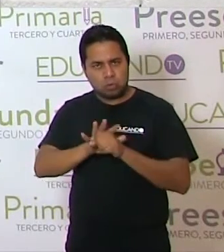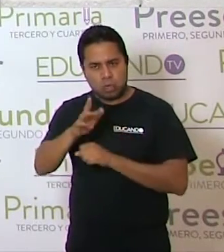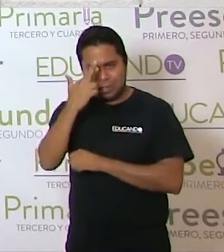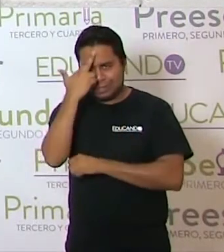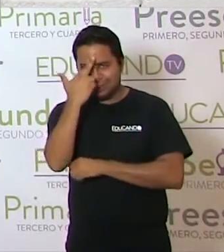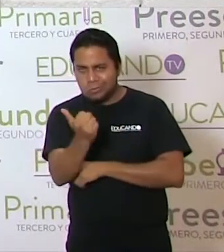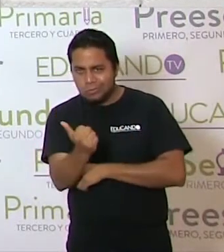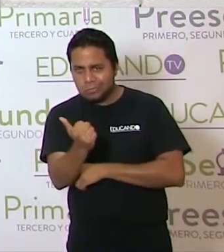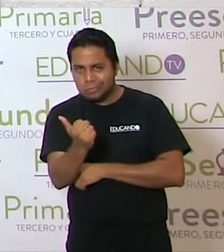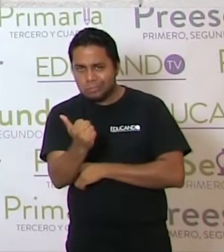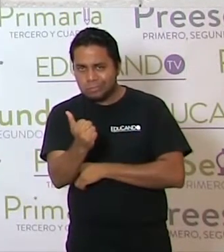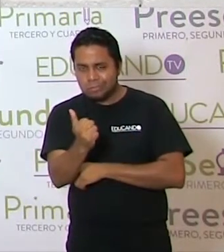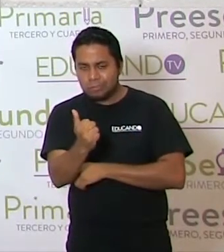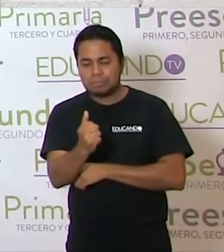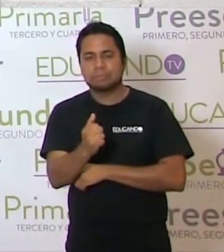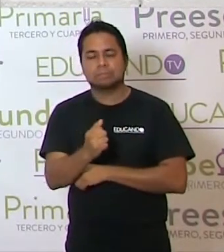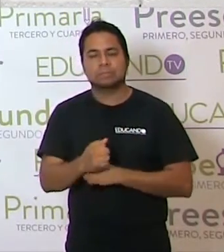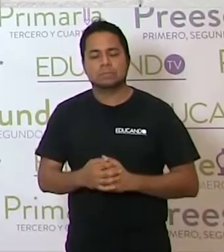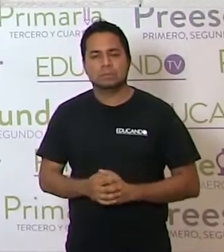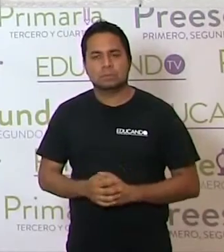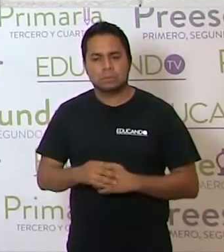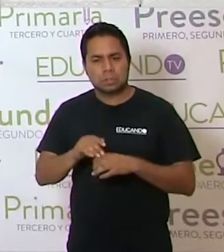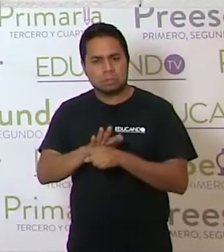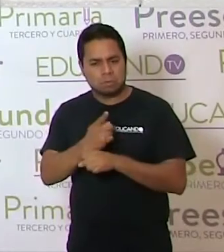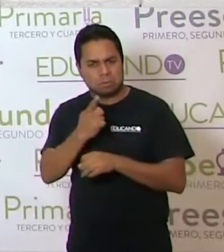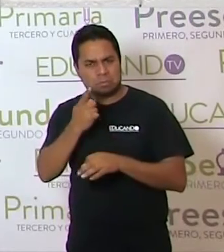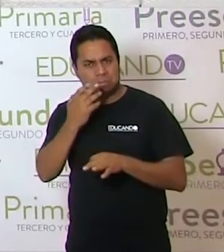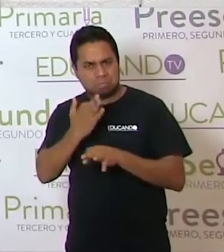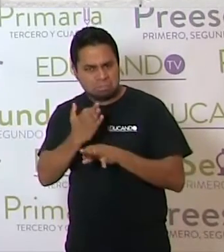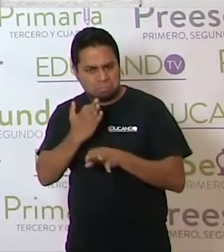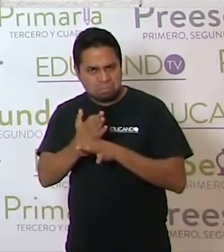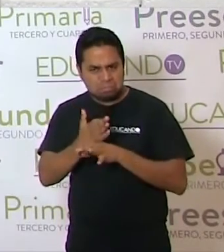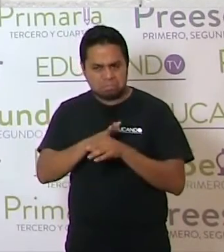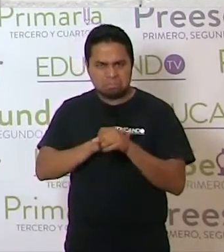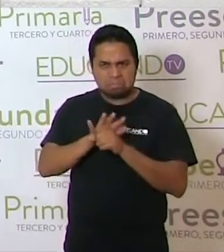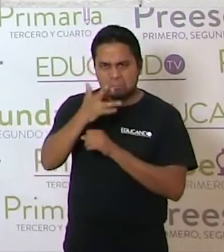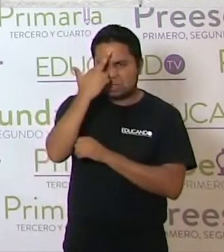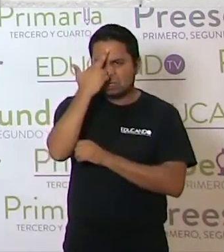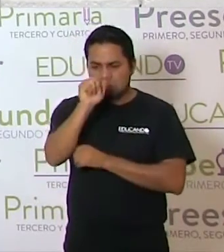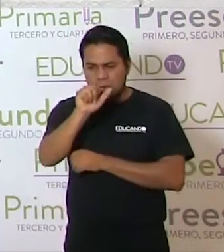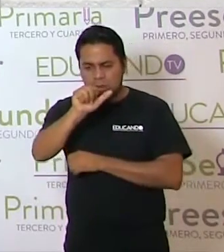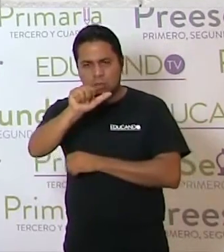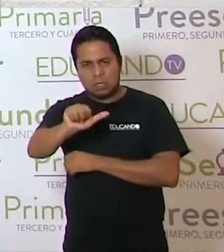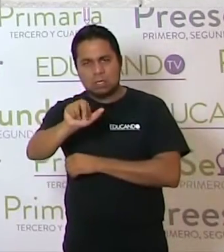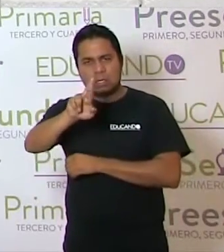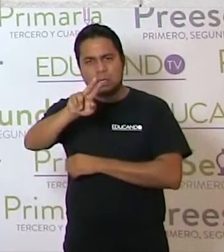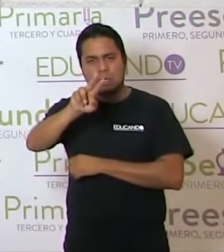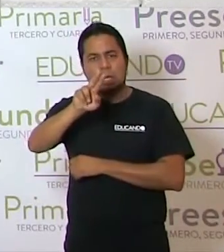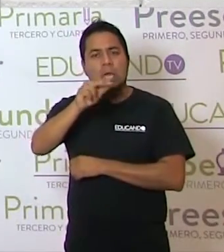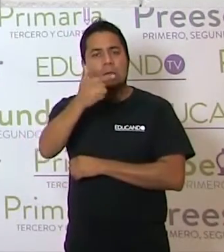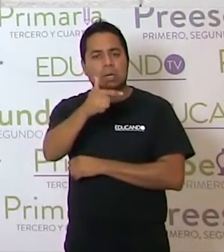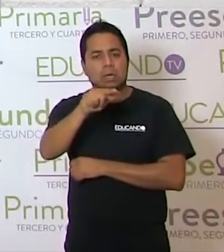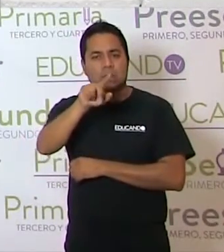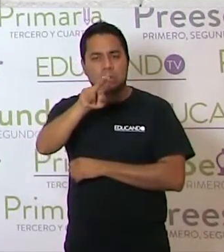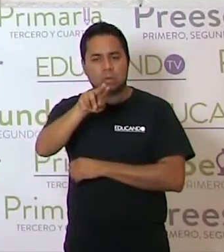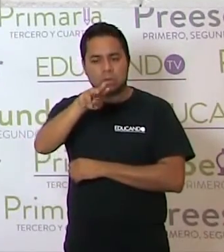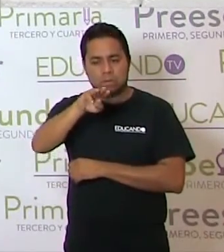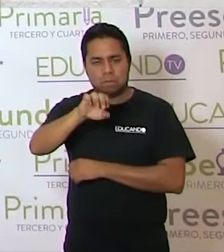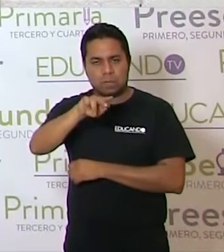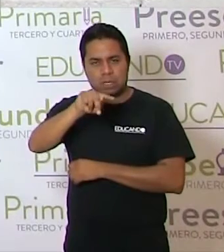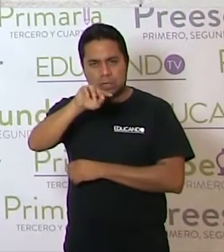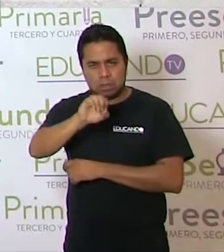argumento porque vamos a ver el argumento de los argumentos bueno porque en este tipo de paneles de discusión